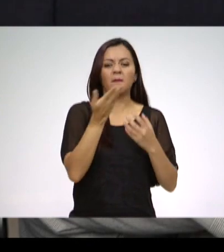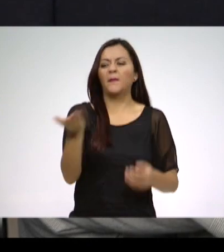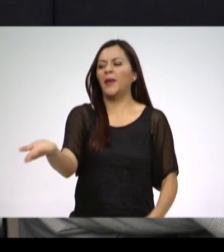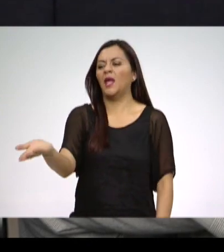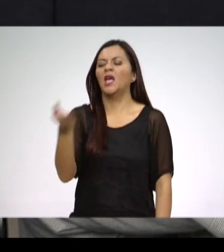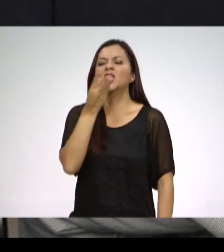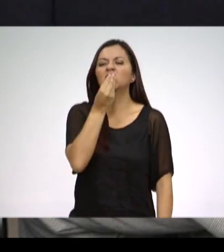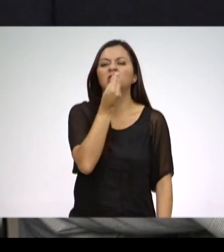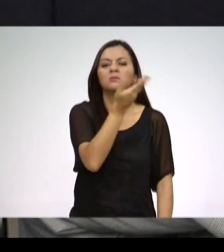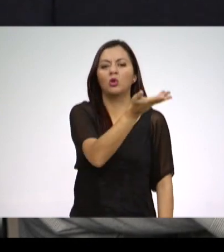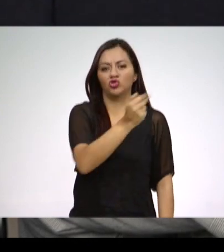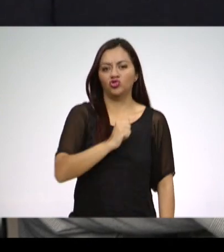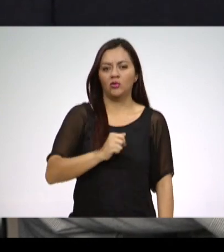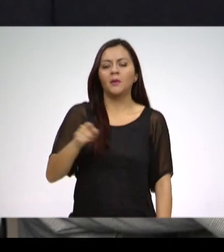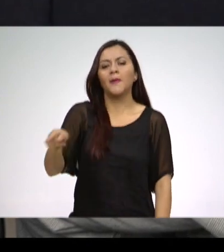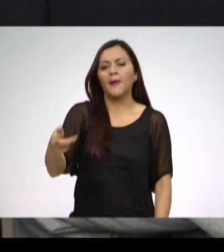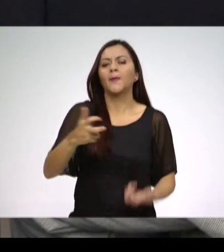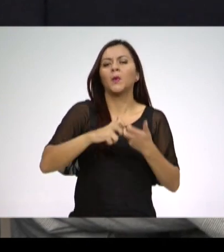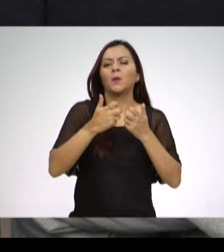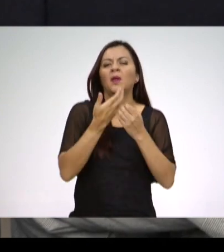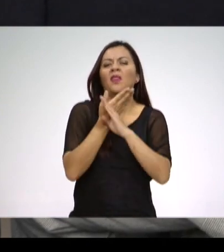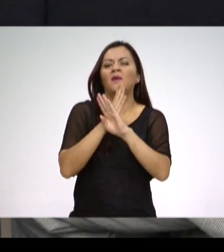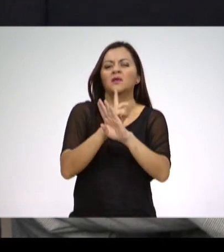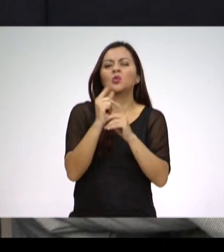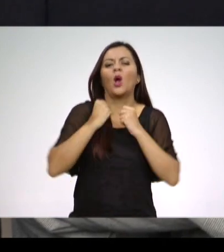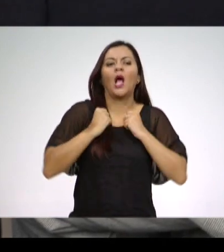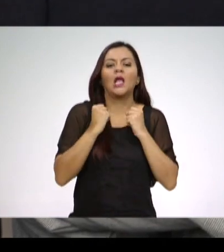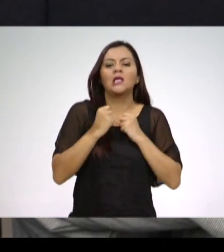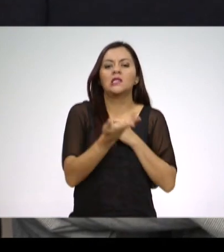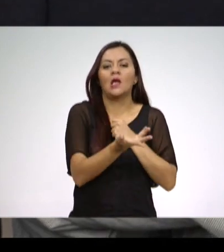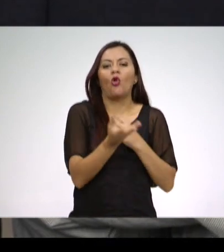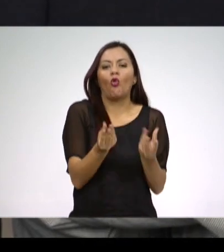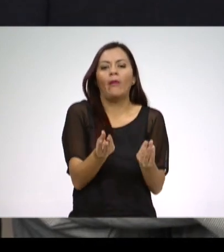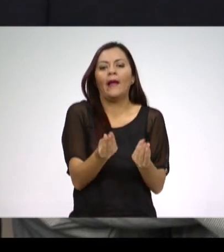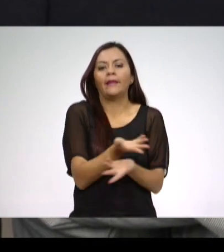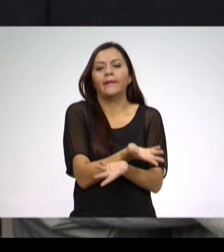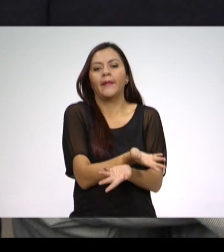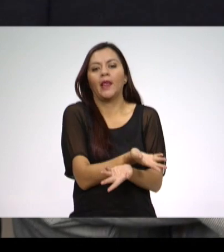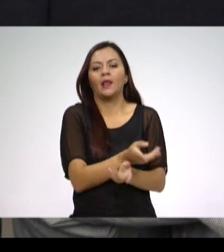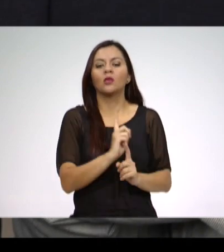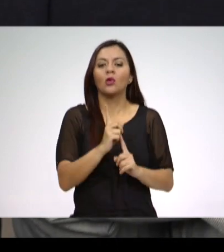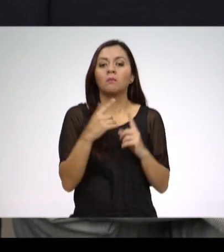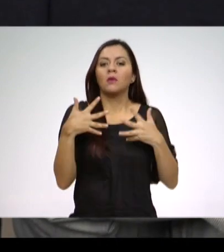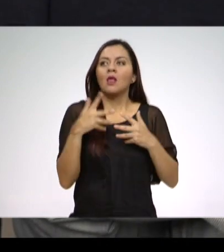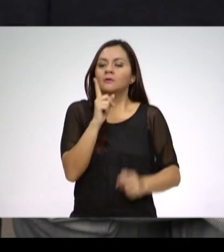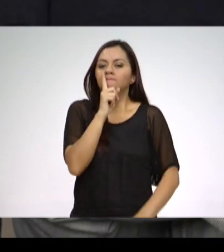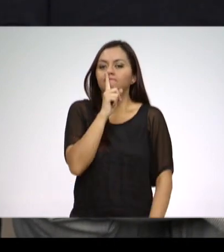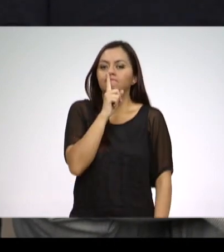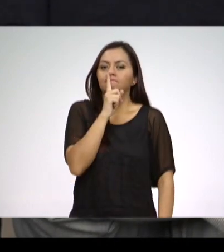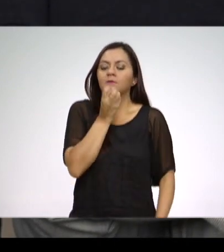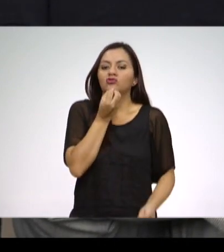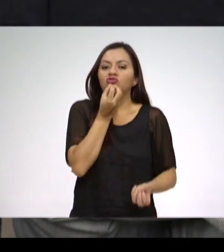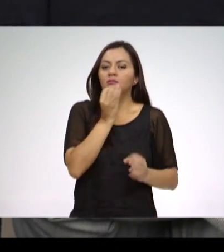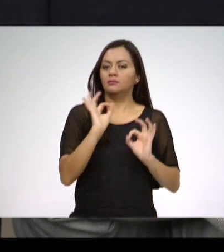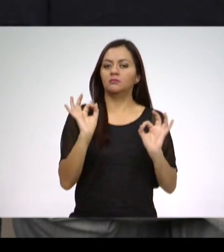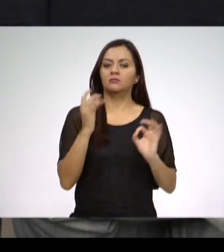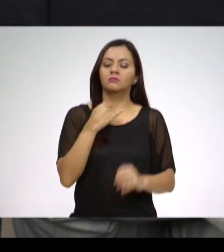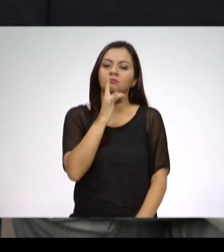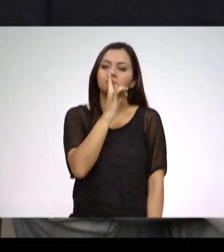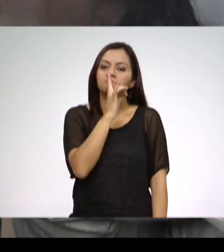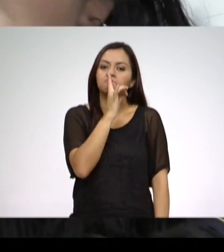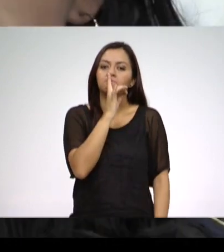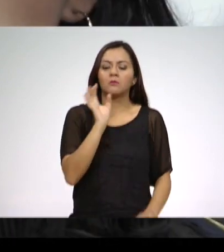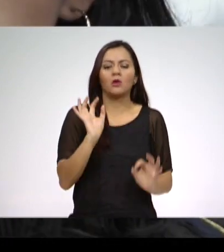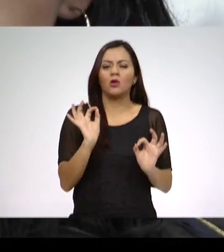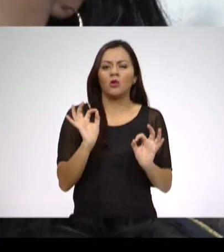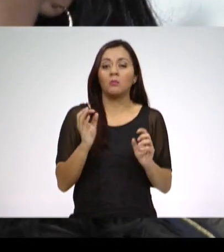mira, el chismoso que va a avisar que no se puede defender el gallinita. Entonces, creo que también es ese miedo que hace que la agresión crezca